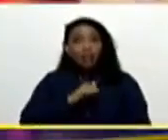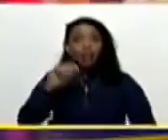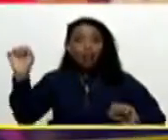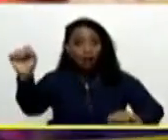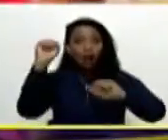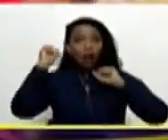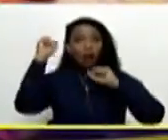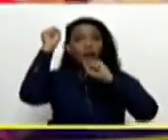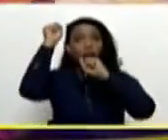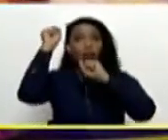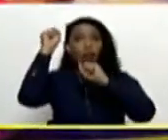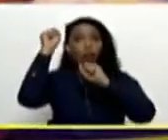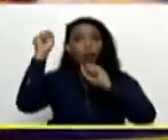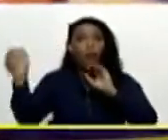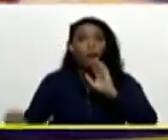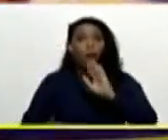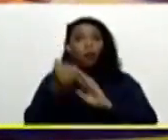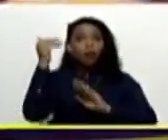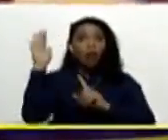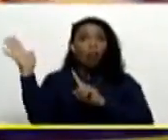heroísmo contra los opresores.